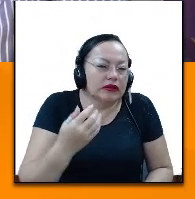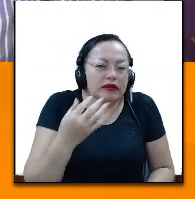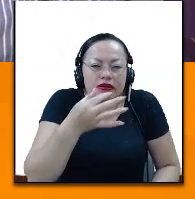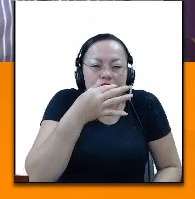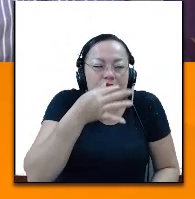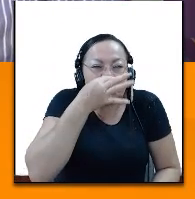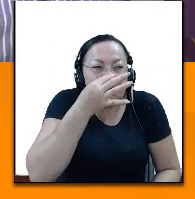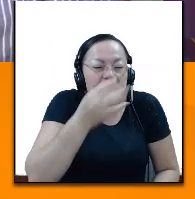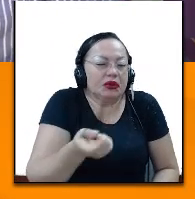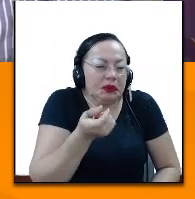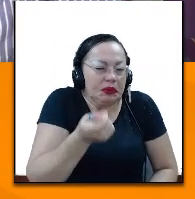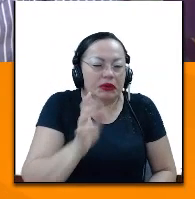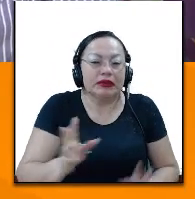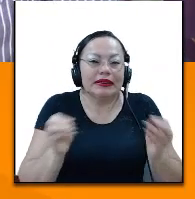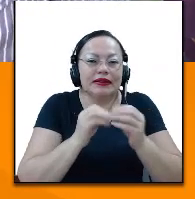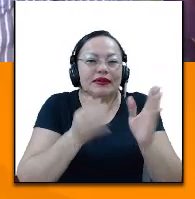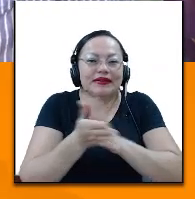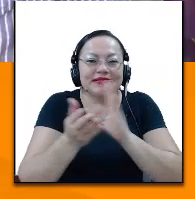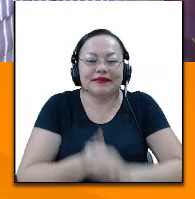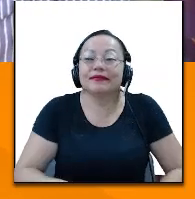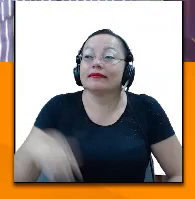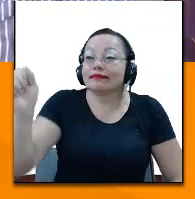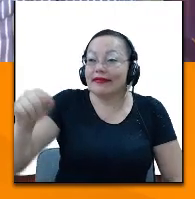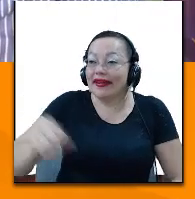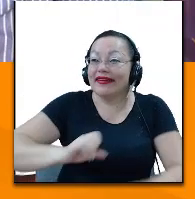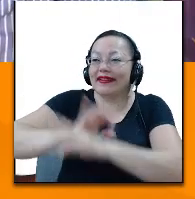para hacer ejercicio. Sí, y además